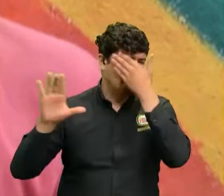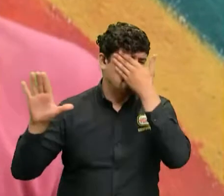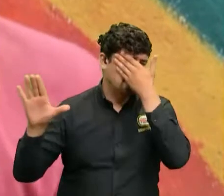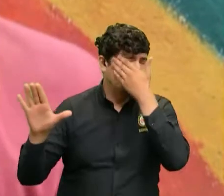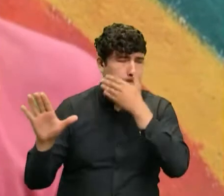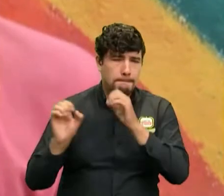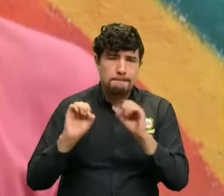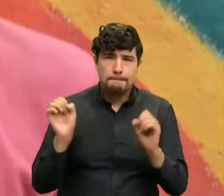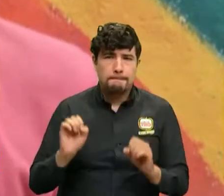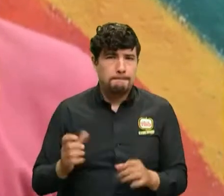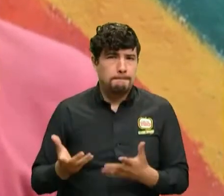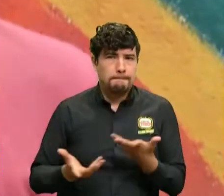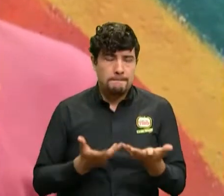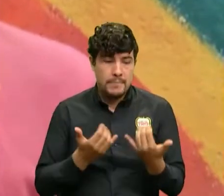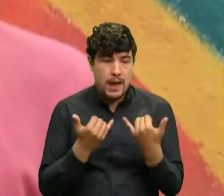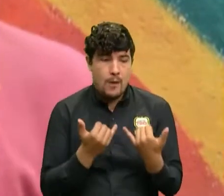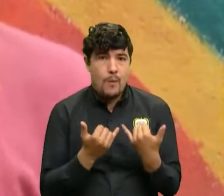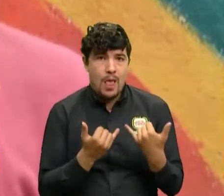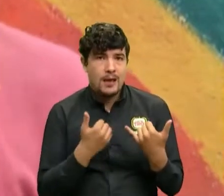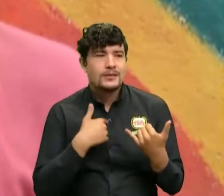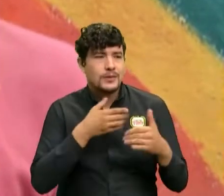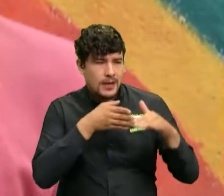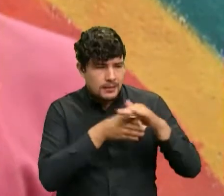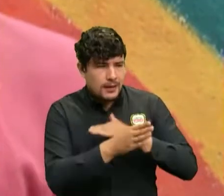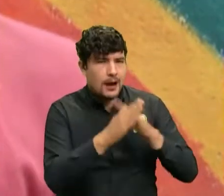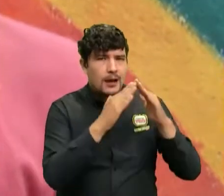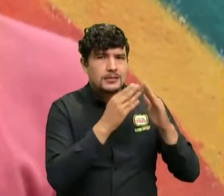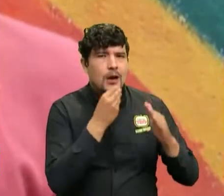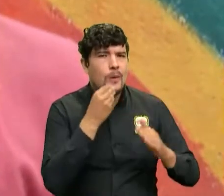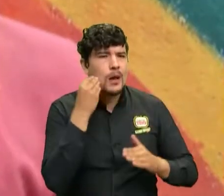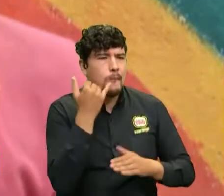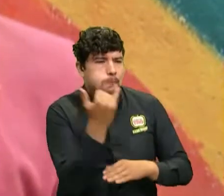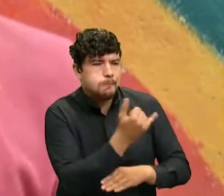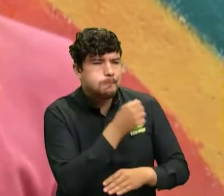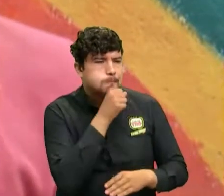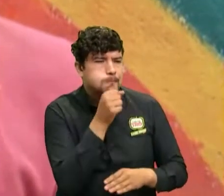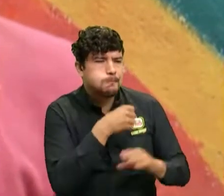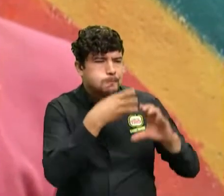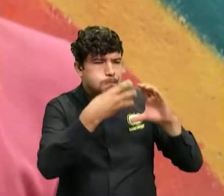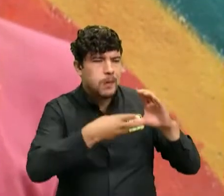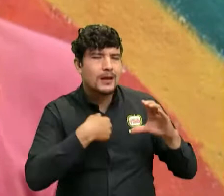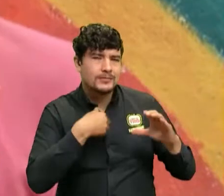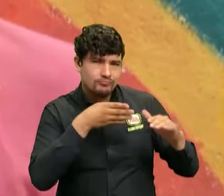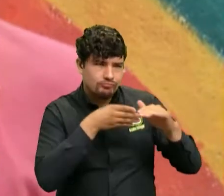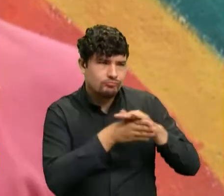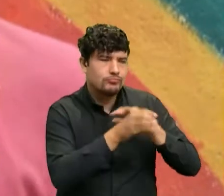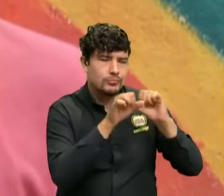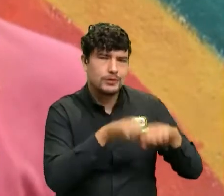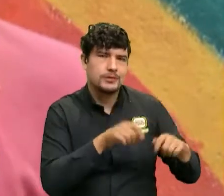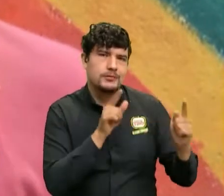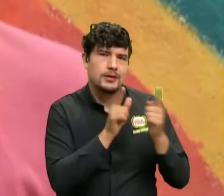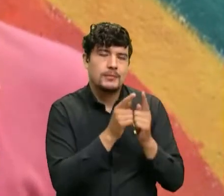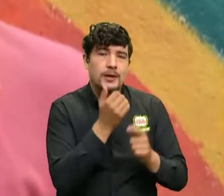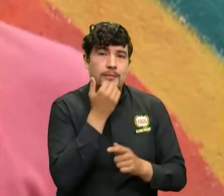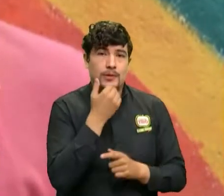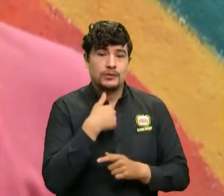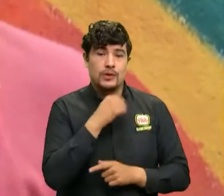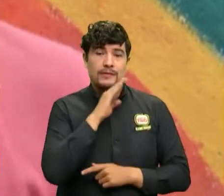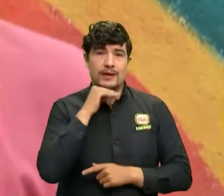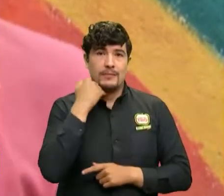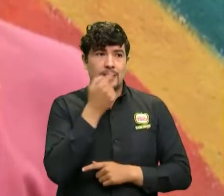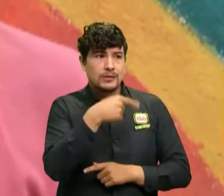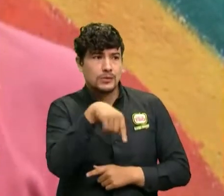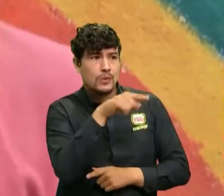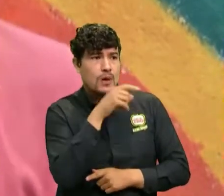entonces digamos que ahorita pues aquí es mi familia. Entonces yo sé que el día, por lo menos cuando yo me enfermo, yo sé que